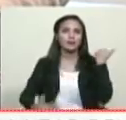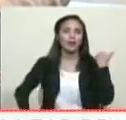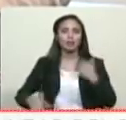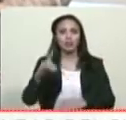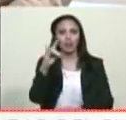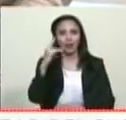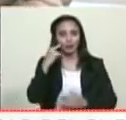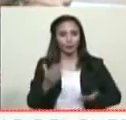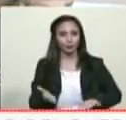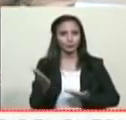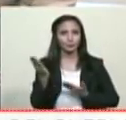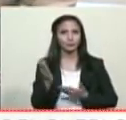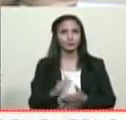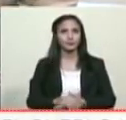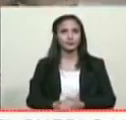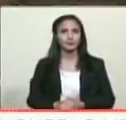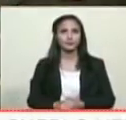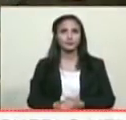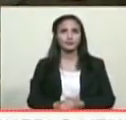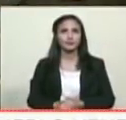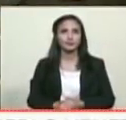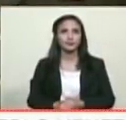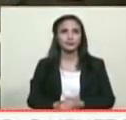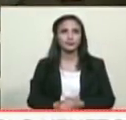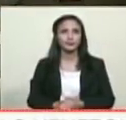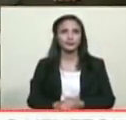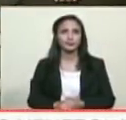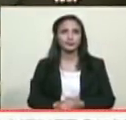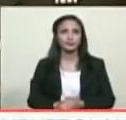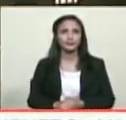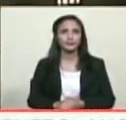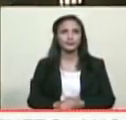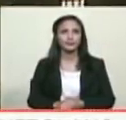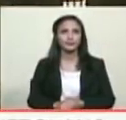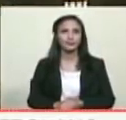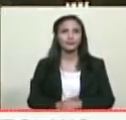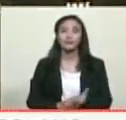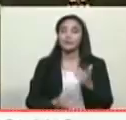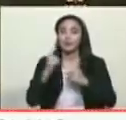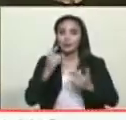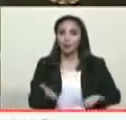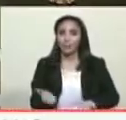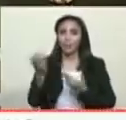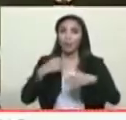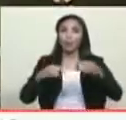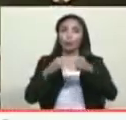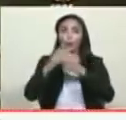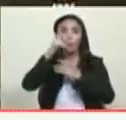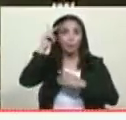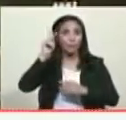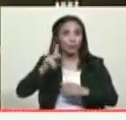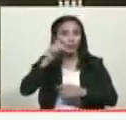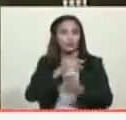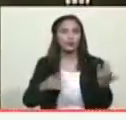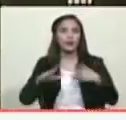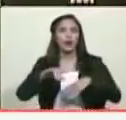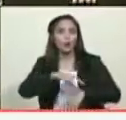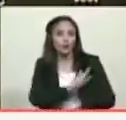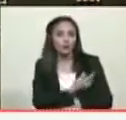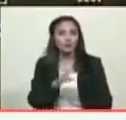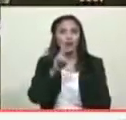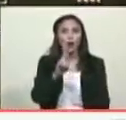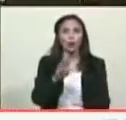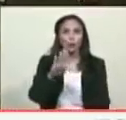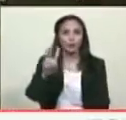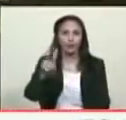Te escuchamos, María. Jaima, quien es recibido por el cuerpo profesoral de la Universidad Bolivariana de Venezuela y